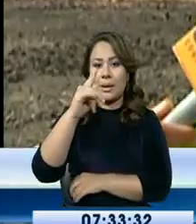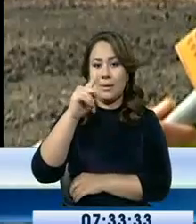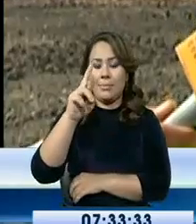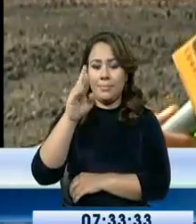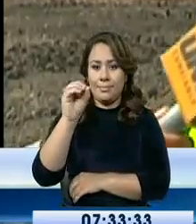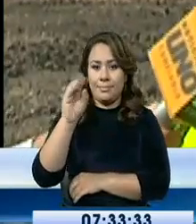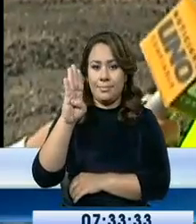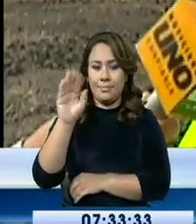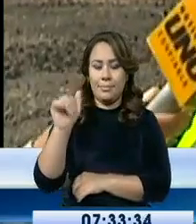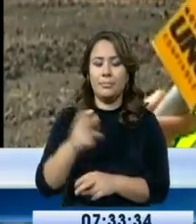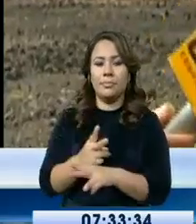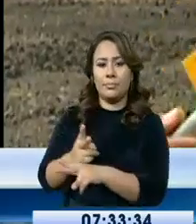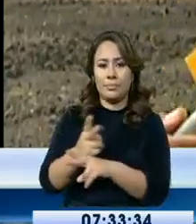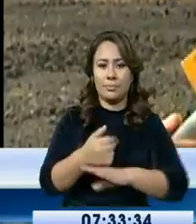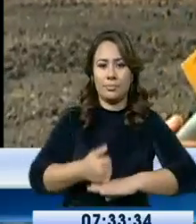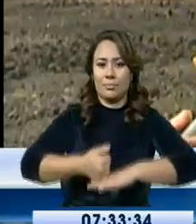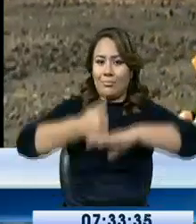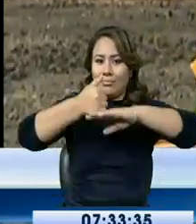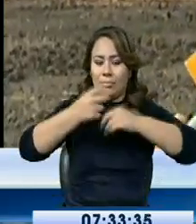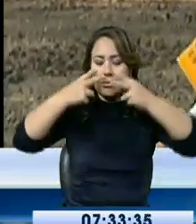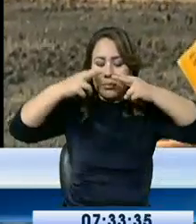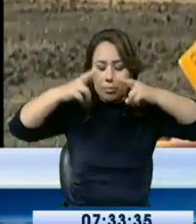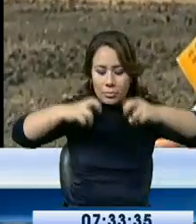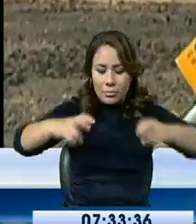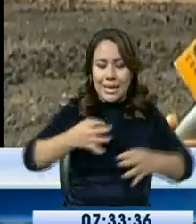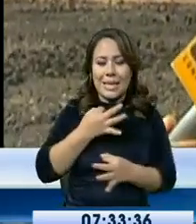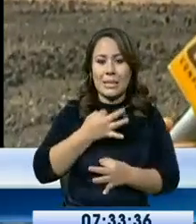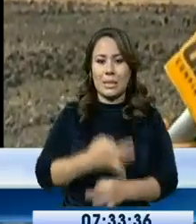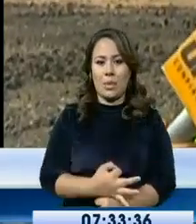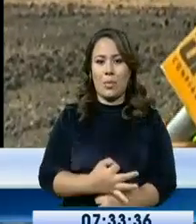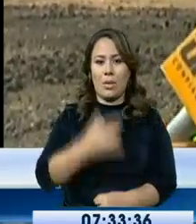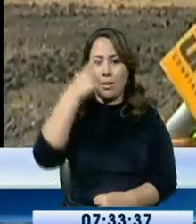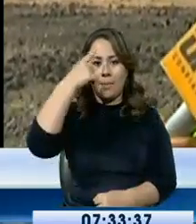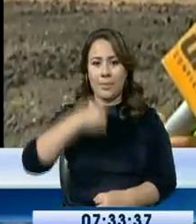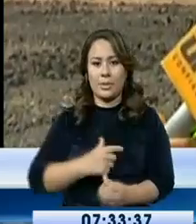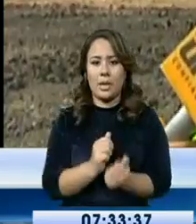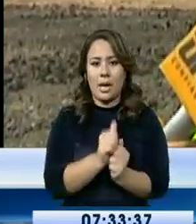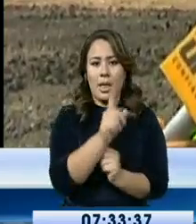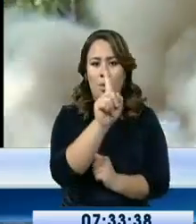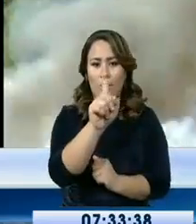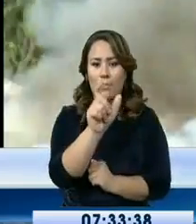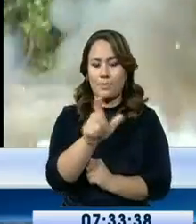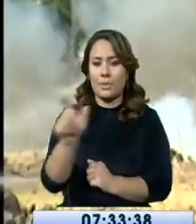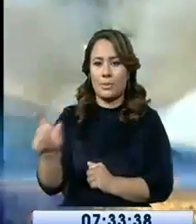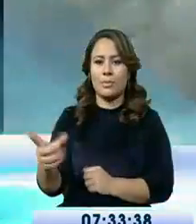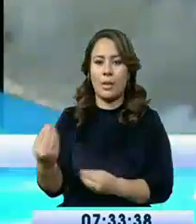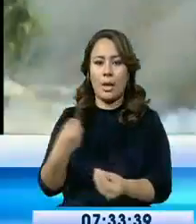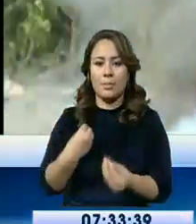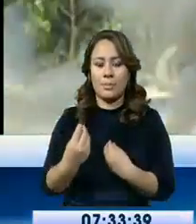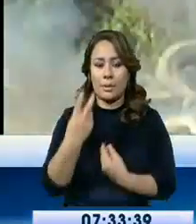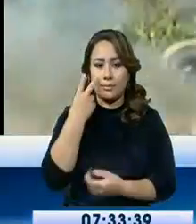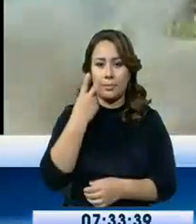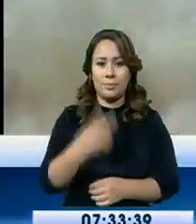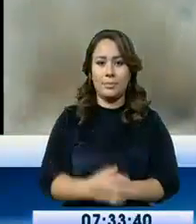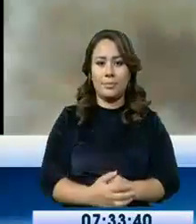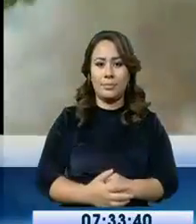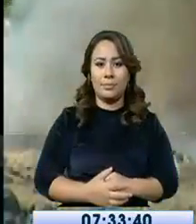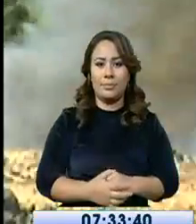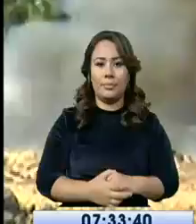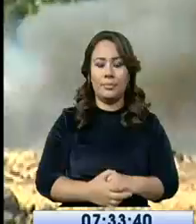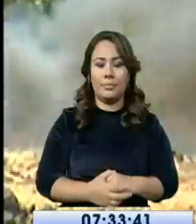zona 8 es con la finalidad de precautelar la seguridad y la integridad física de cada una de las personas. Informó Julio César Saona.